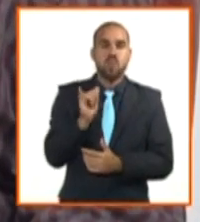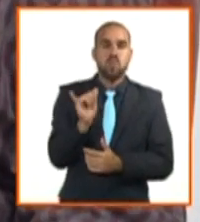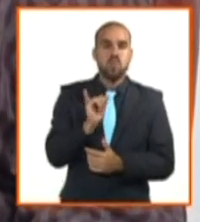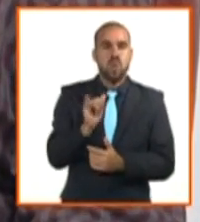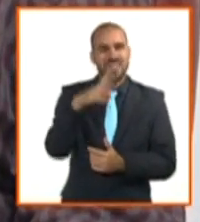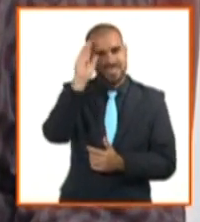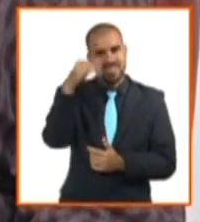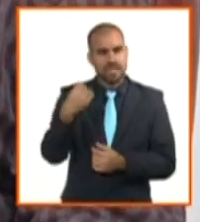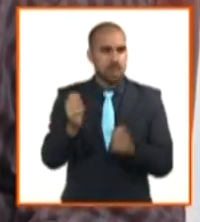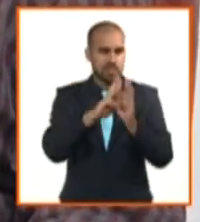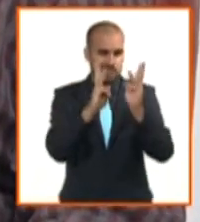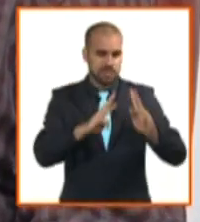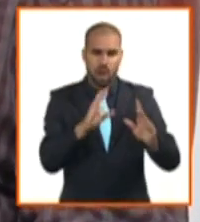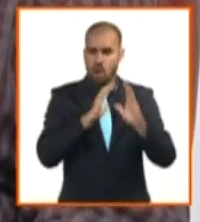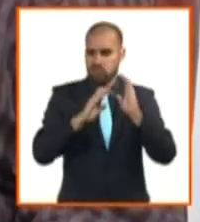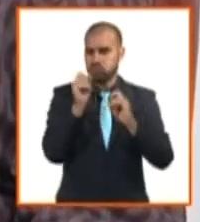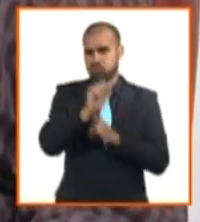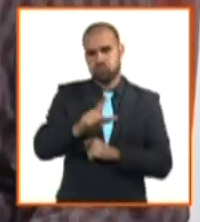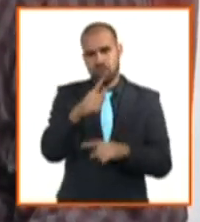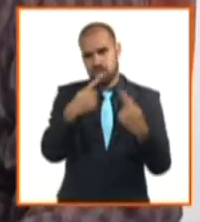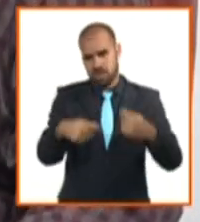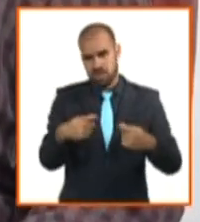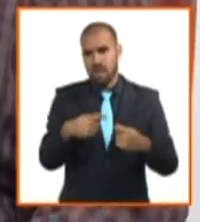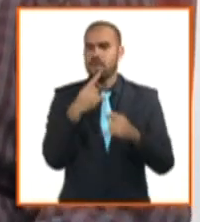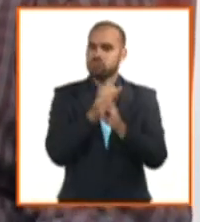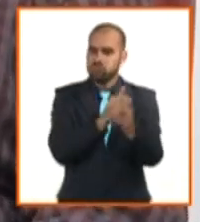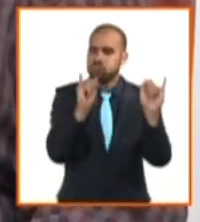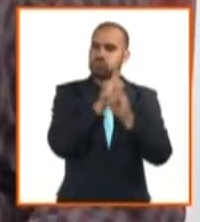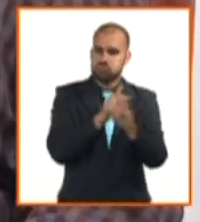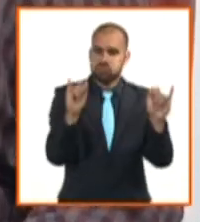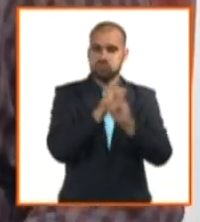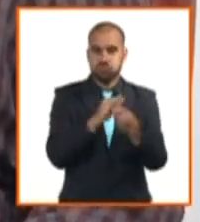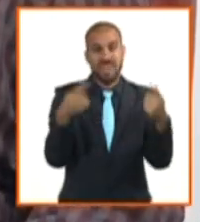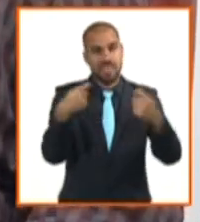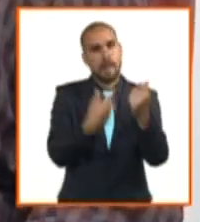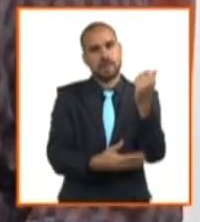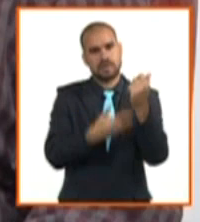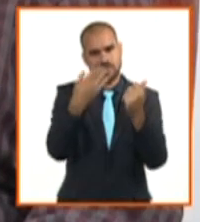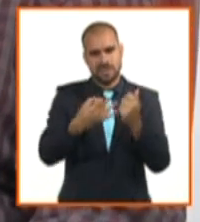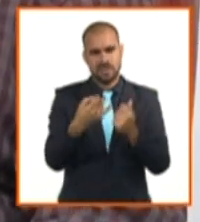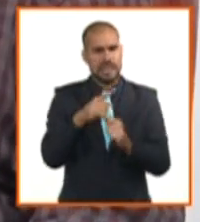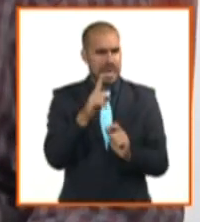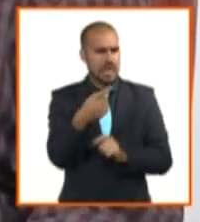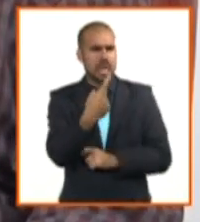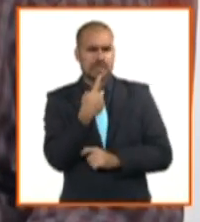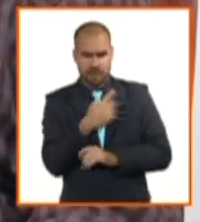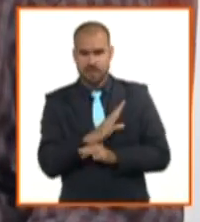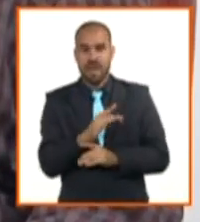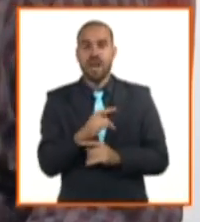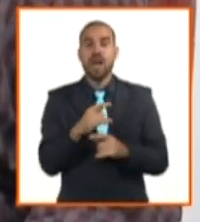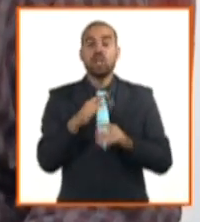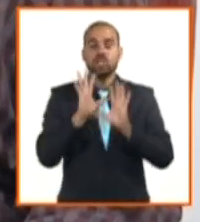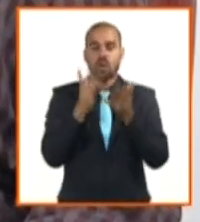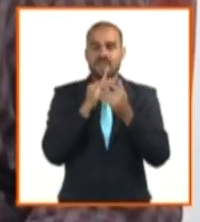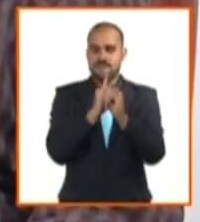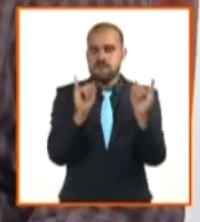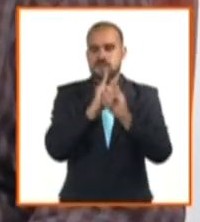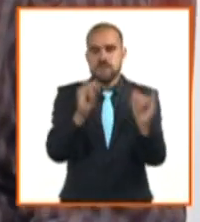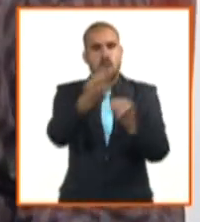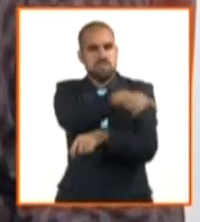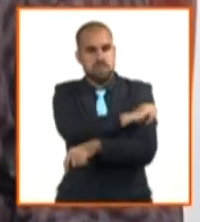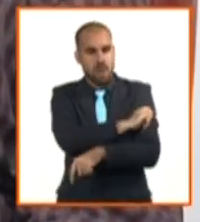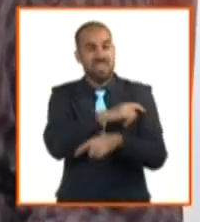y sobre todo que haya una información usted lo había dicho actualizada a la población pero también